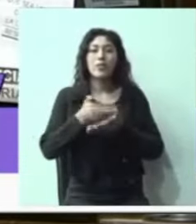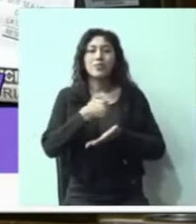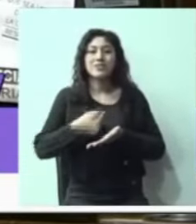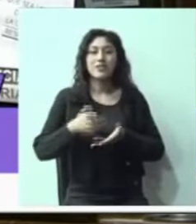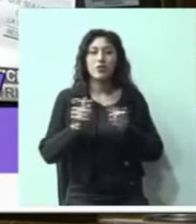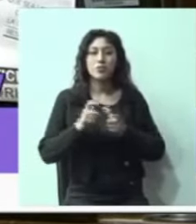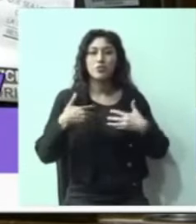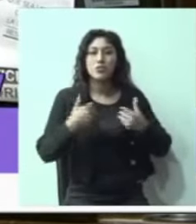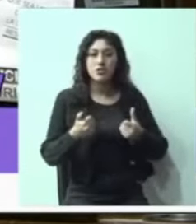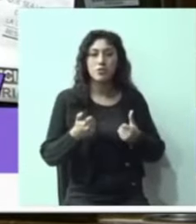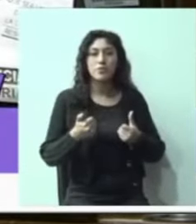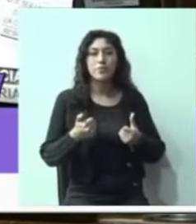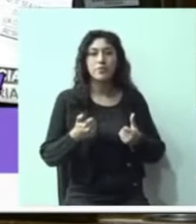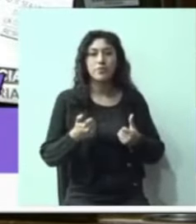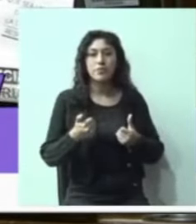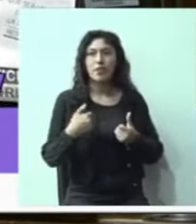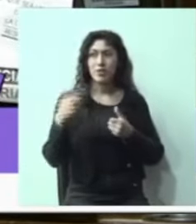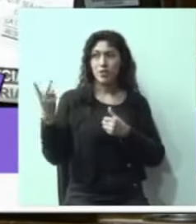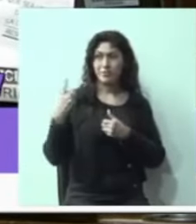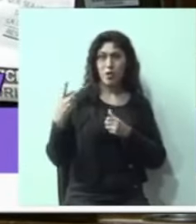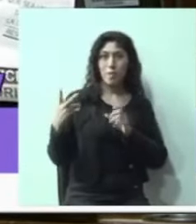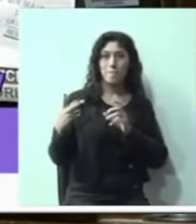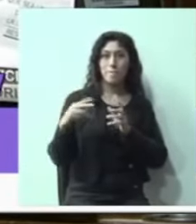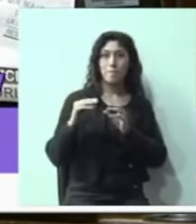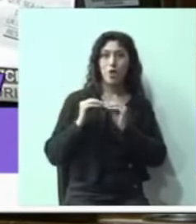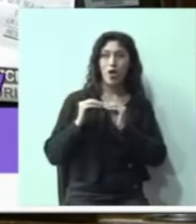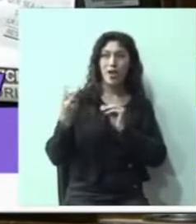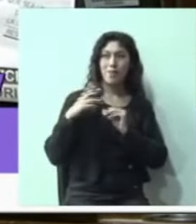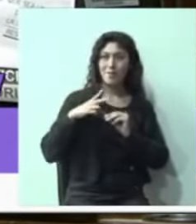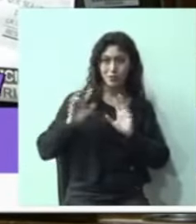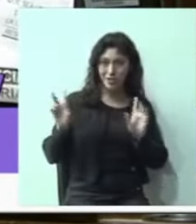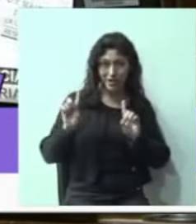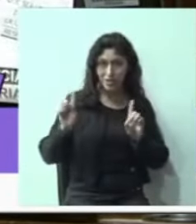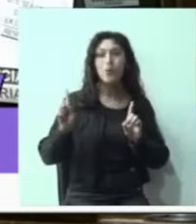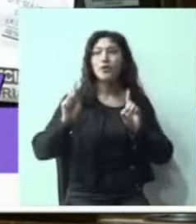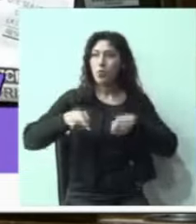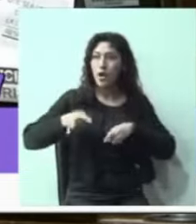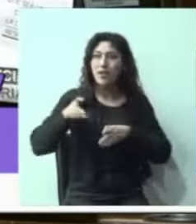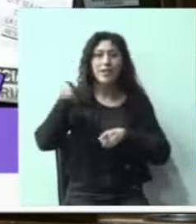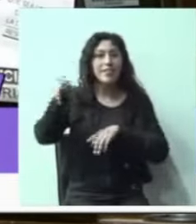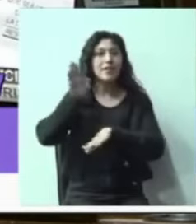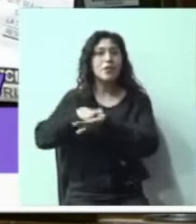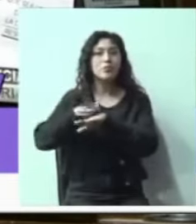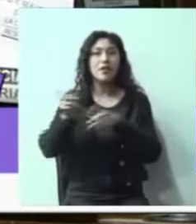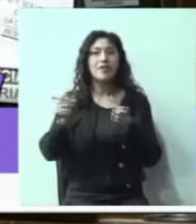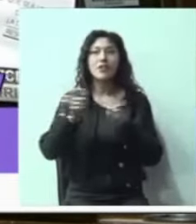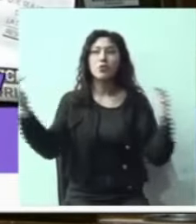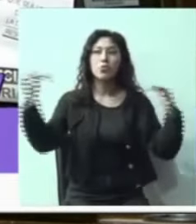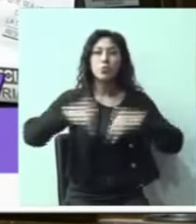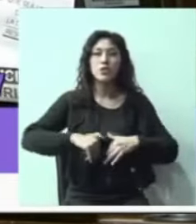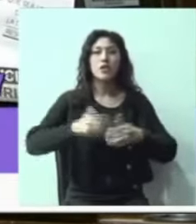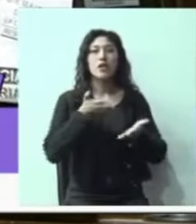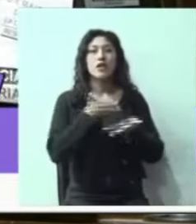Salud, con el cual no tengo ningún problema personal, pero tiene que tomar la responsabilidad de reunirla, que ponga en tratamiento